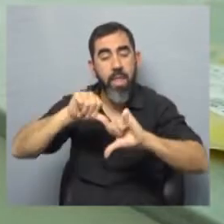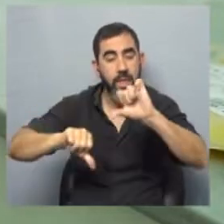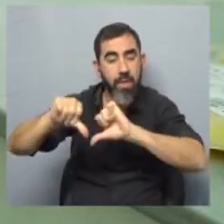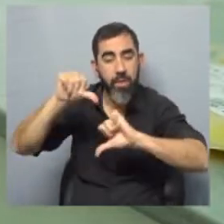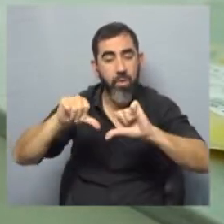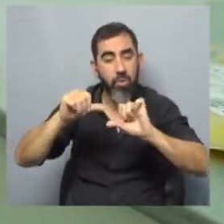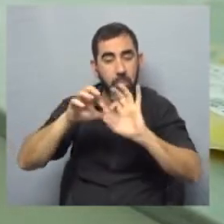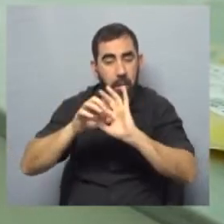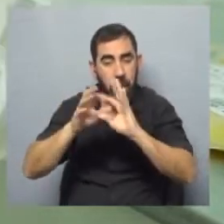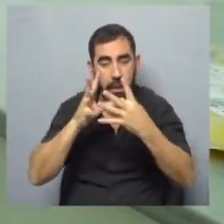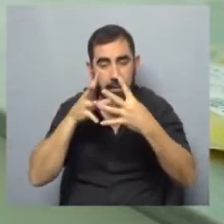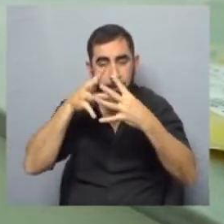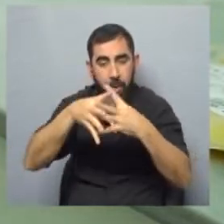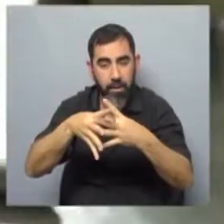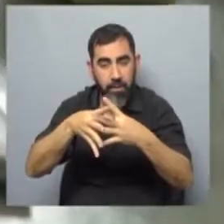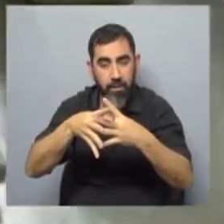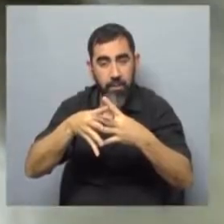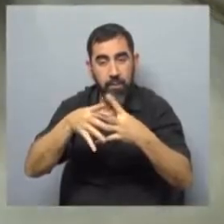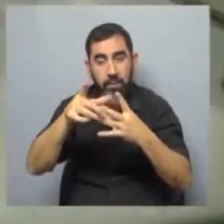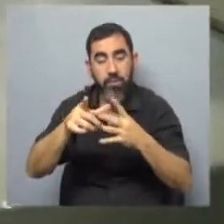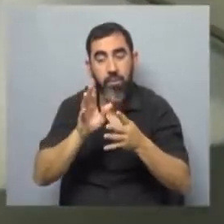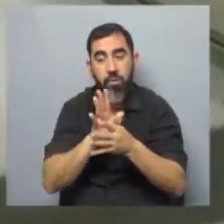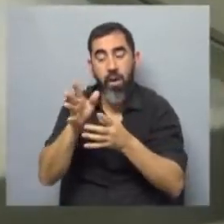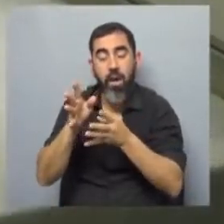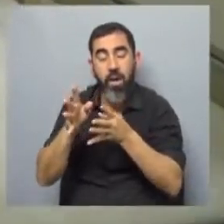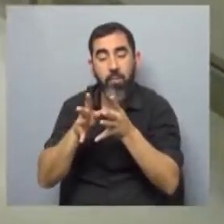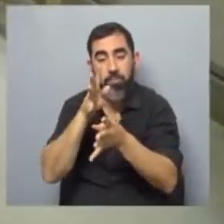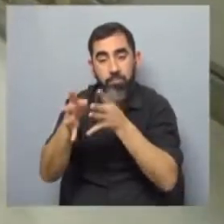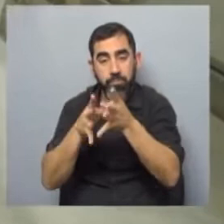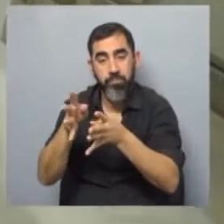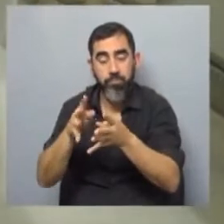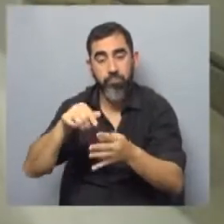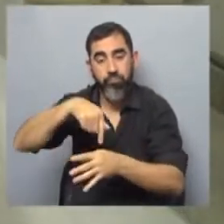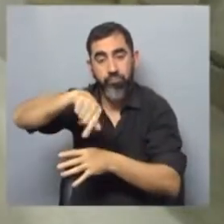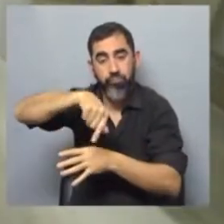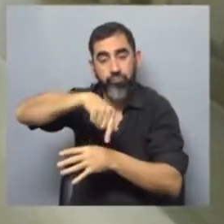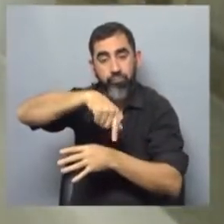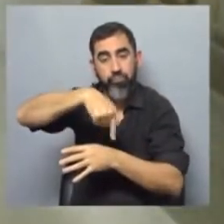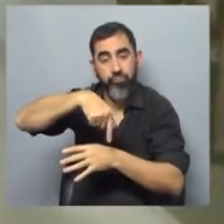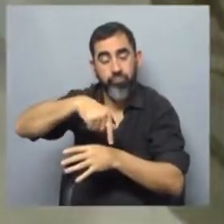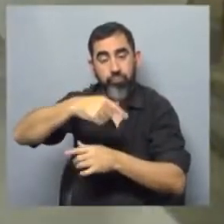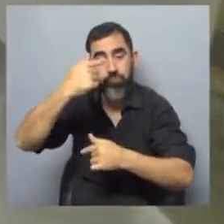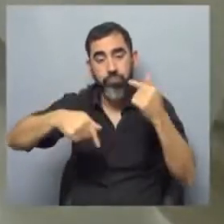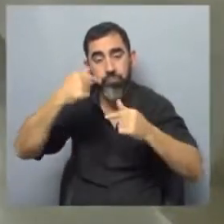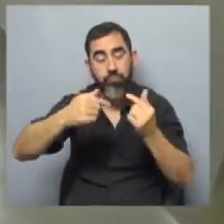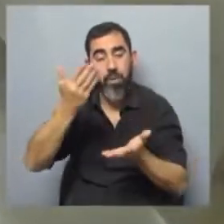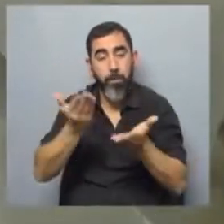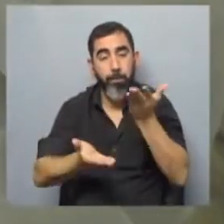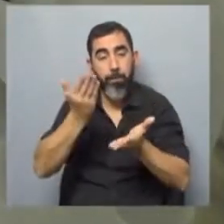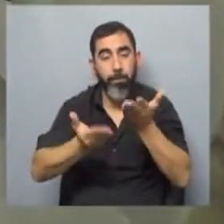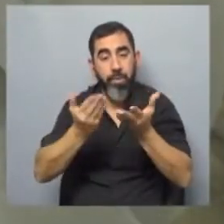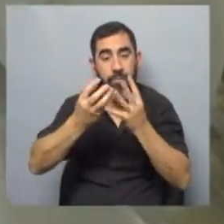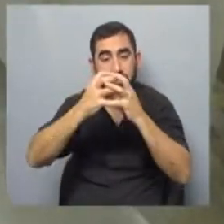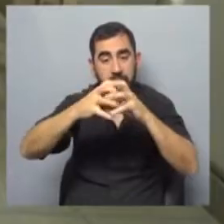es transparente. Esto lo pasamos al equipo que es una centrífuga, en el cual por las diferentes densidades esto